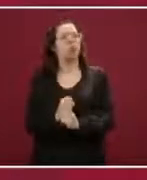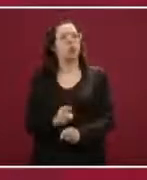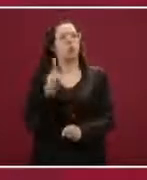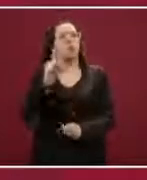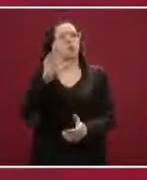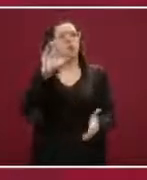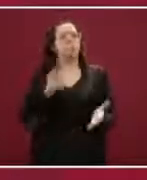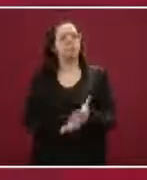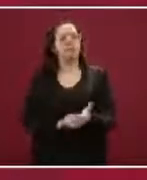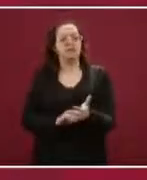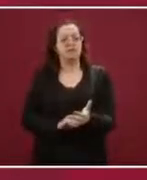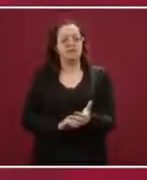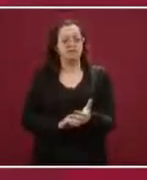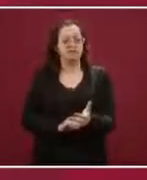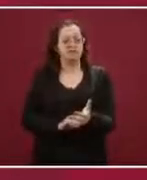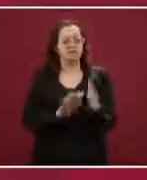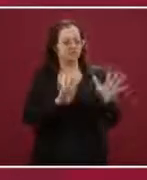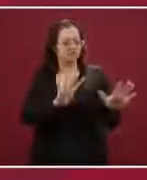1988